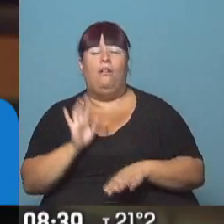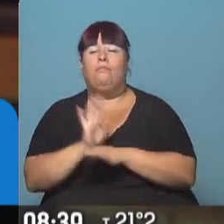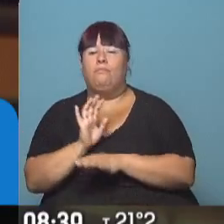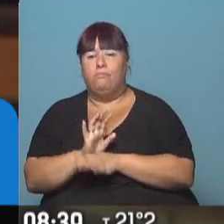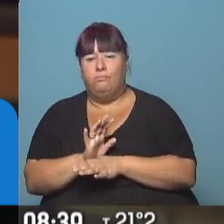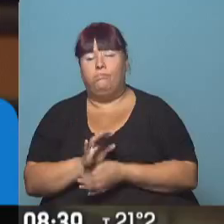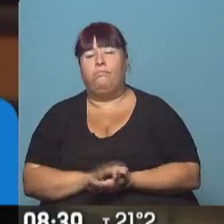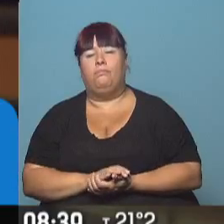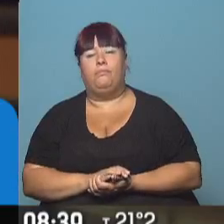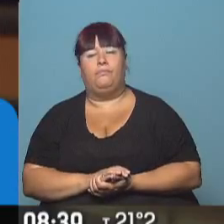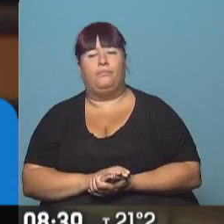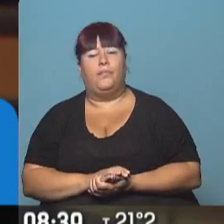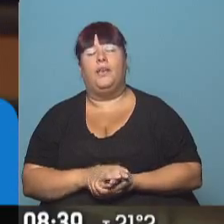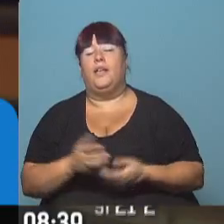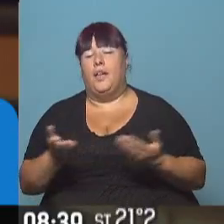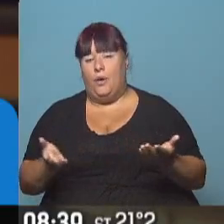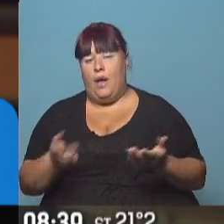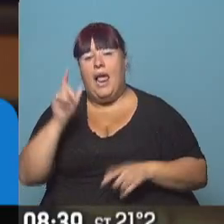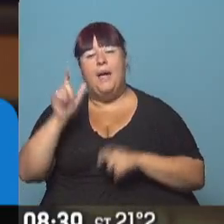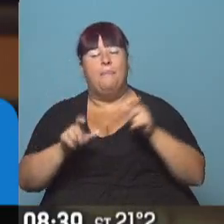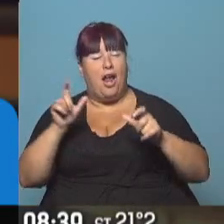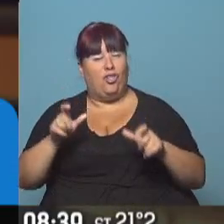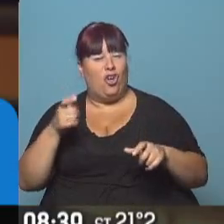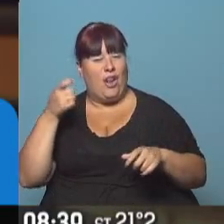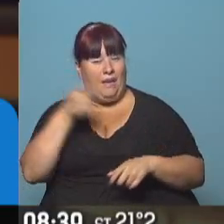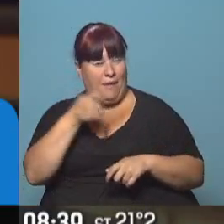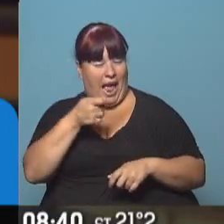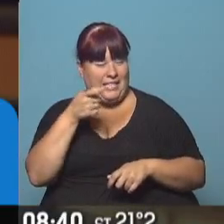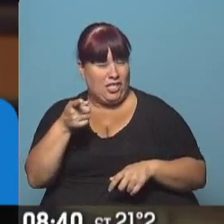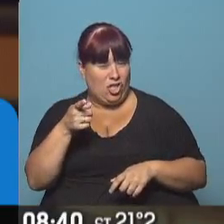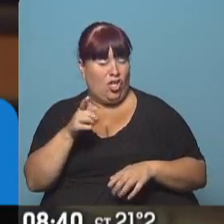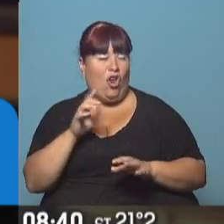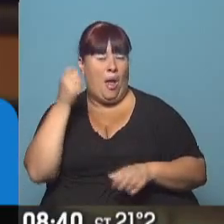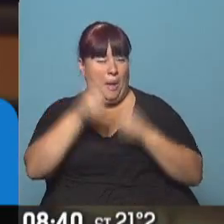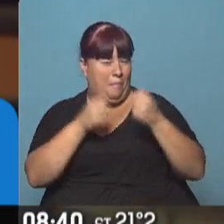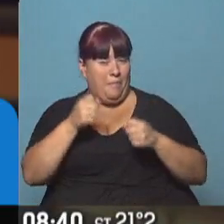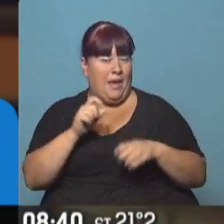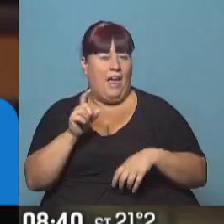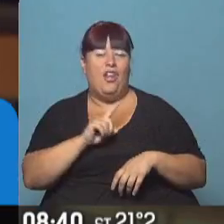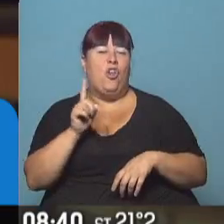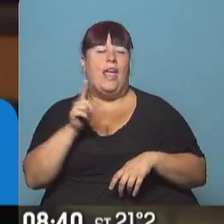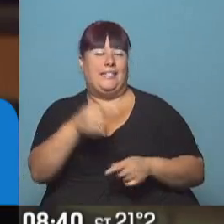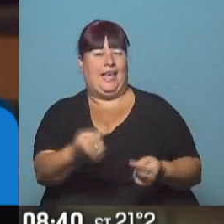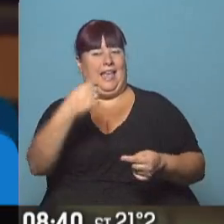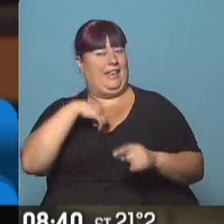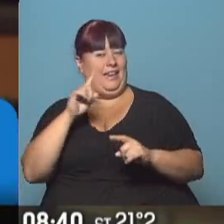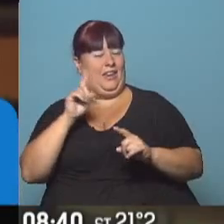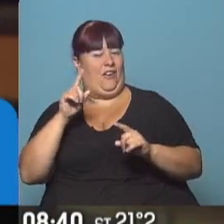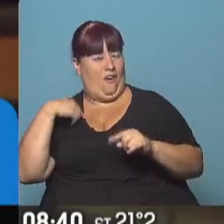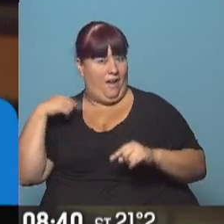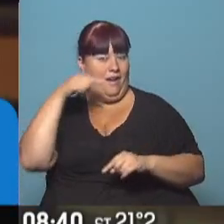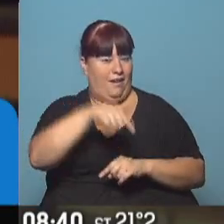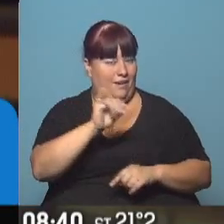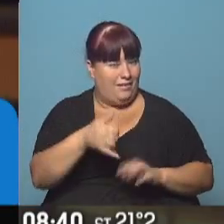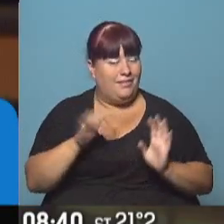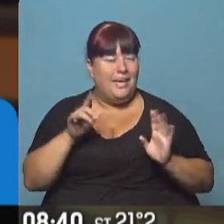decir bueno, que las personas que la atacaron, los asesinos, no fueron atacados a su vez por Diana. Esta